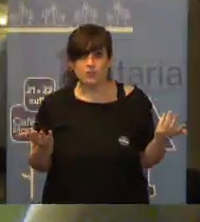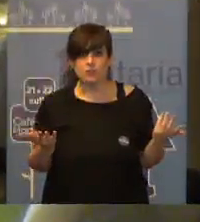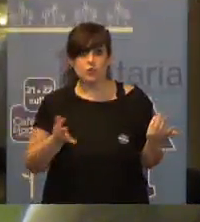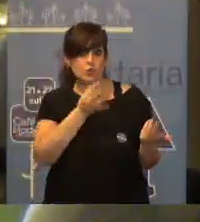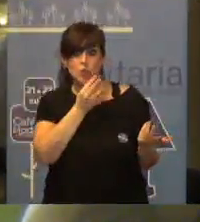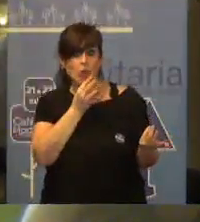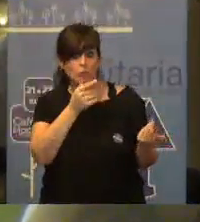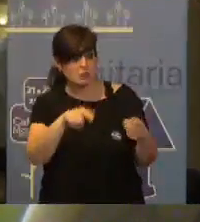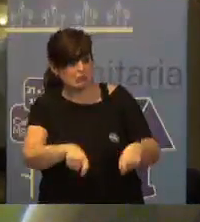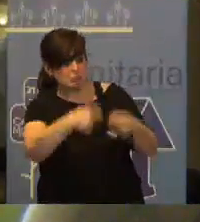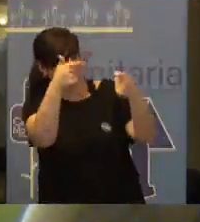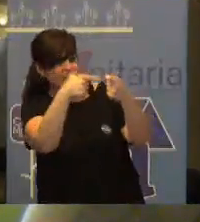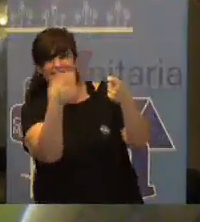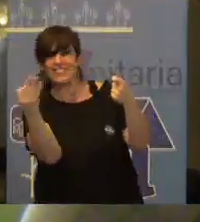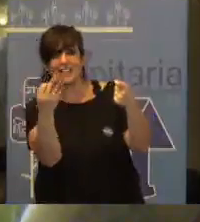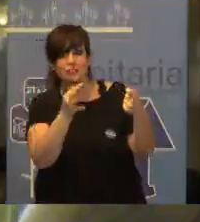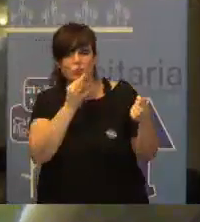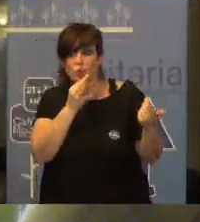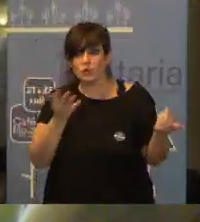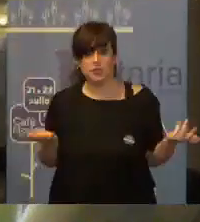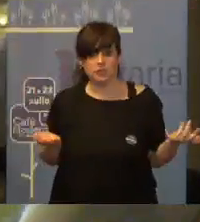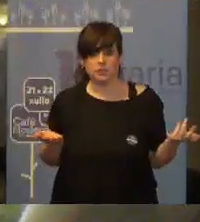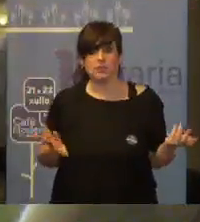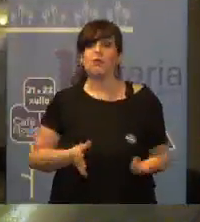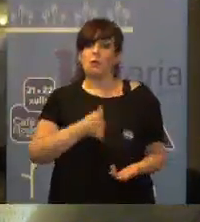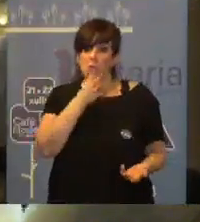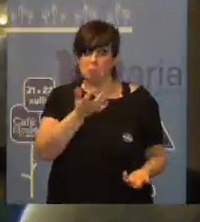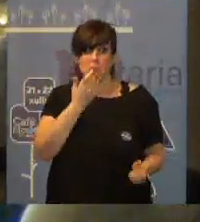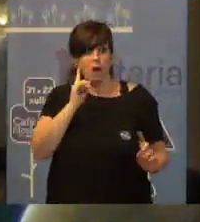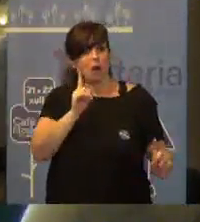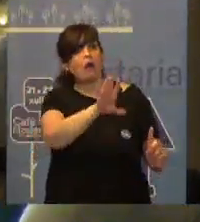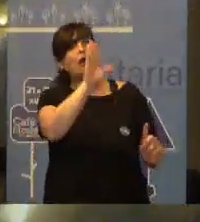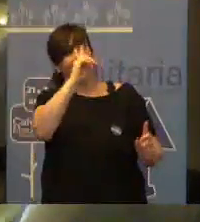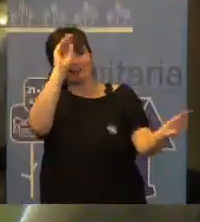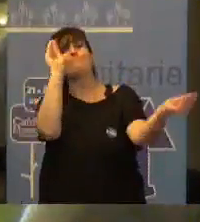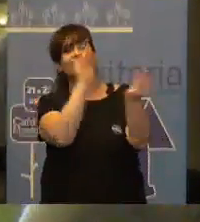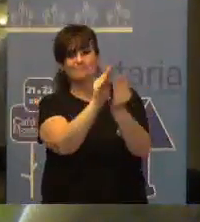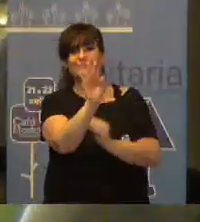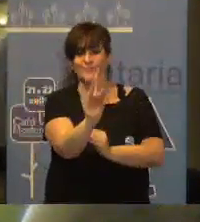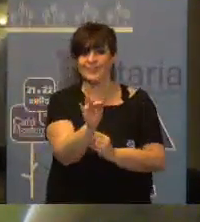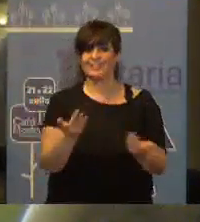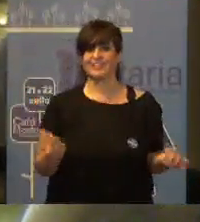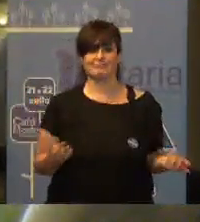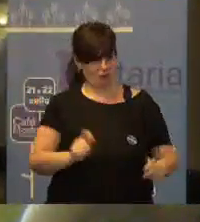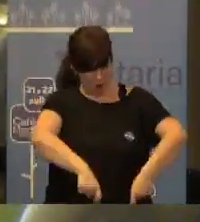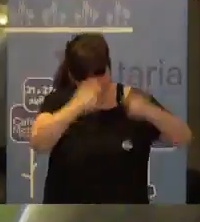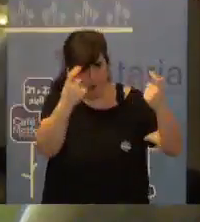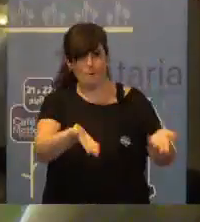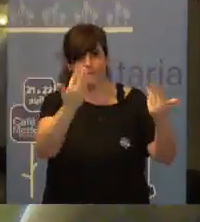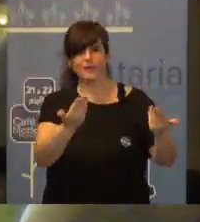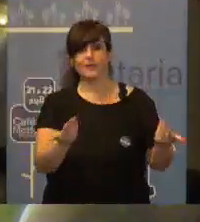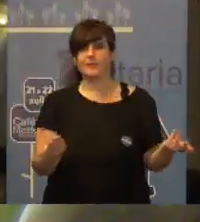que consiste a ruptura? Porque entonces estaríamos de acordo. Se queremos ir a romper con algo, vamos a romper eso.